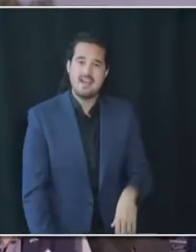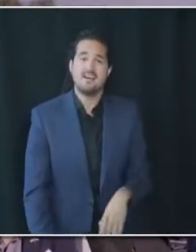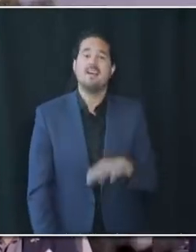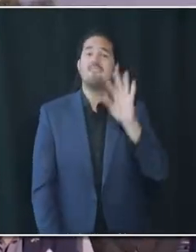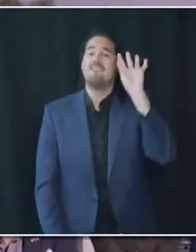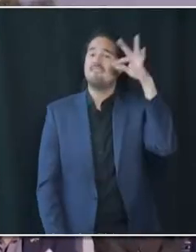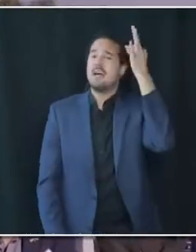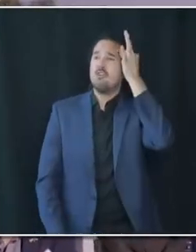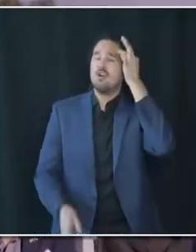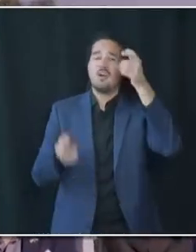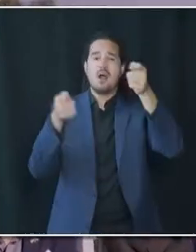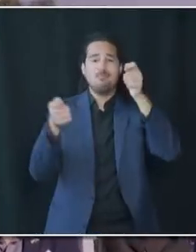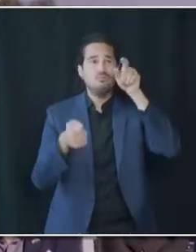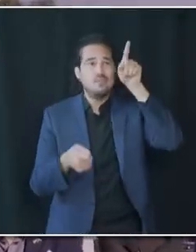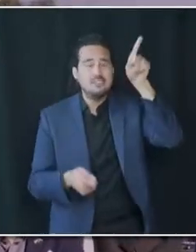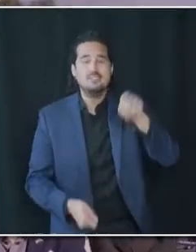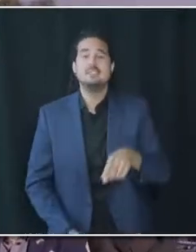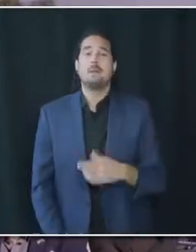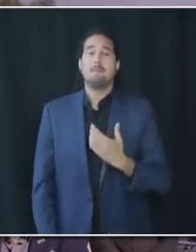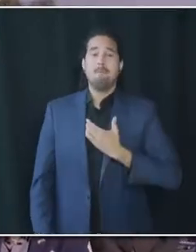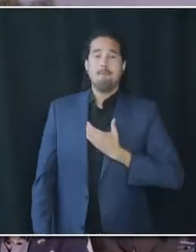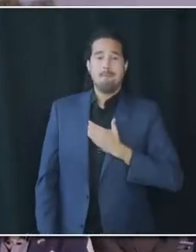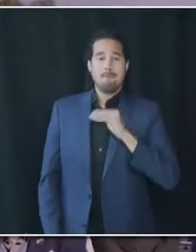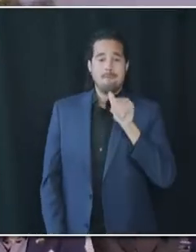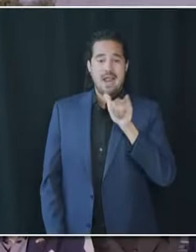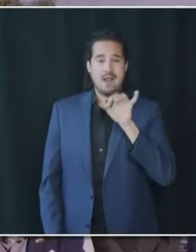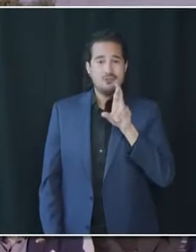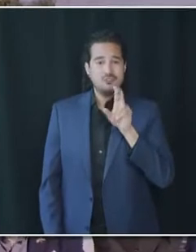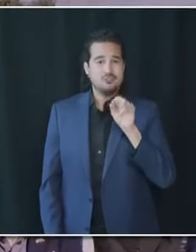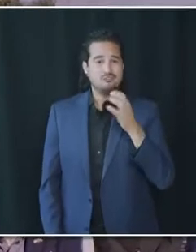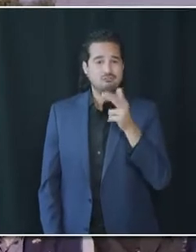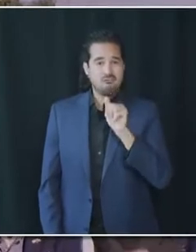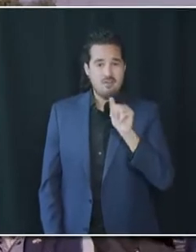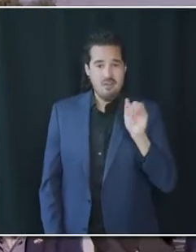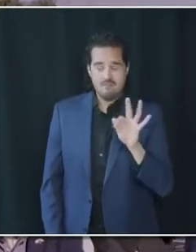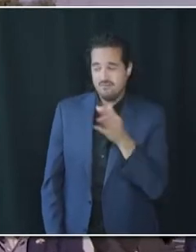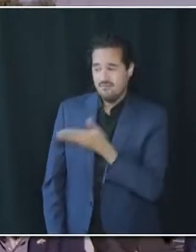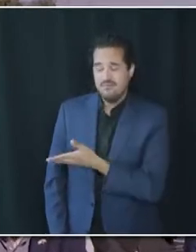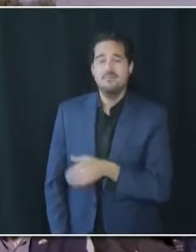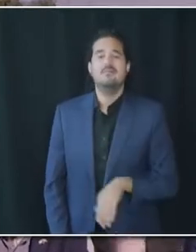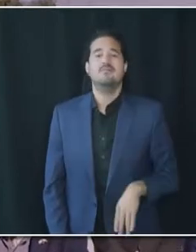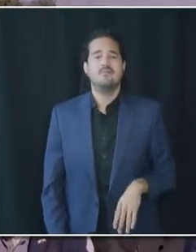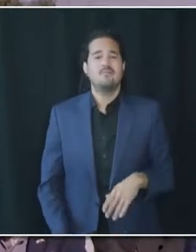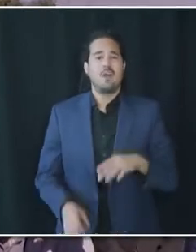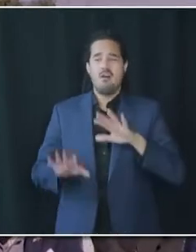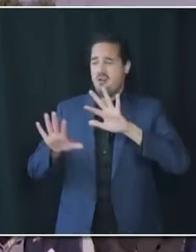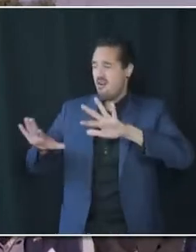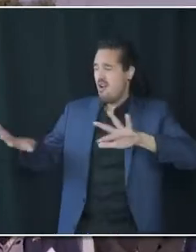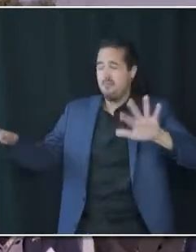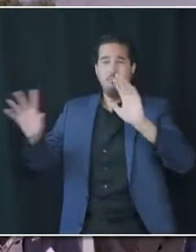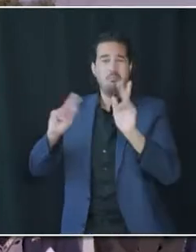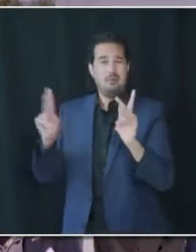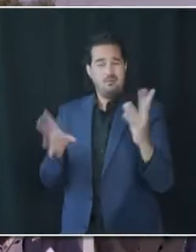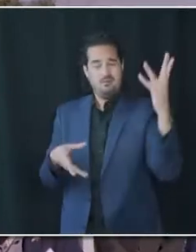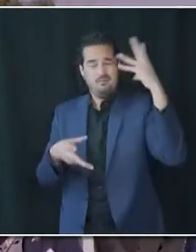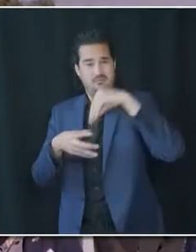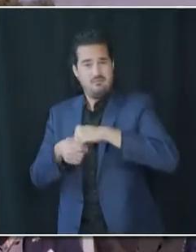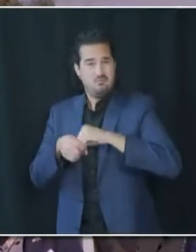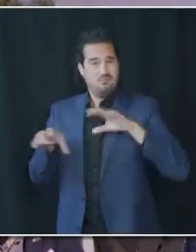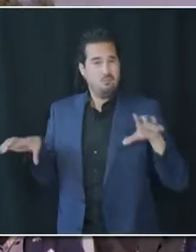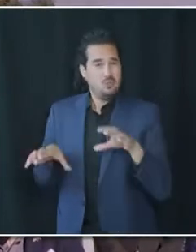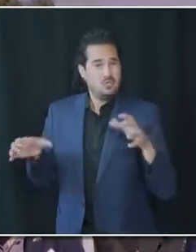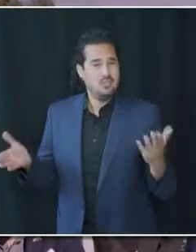todos los otros socios que se encuentran presente el gobernador new se me acaba de dar excelentes datos en la disminución